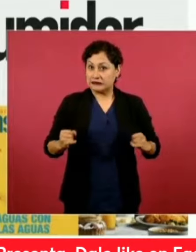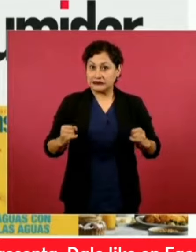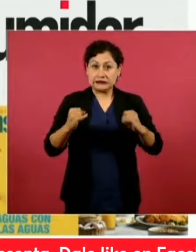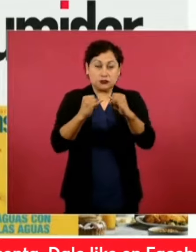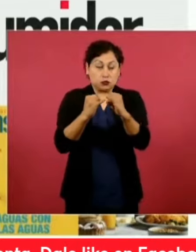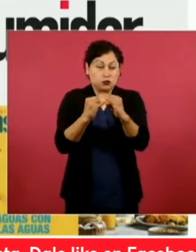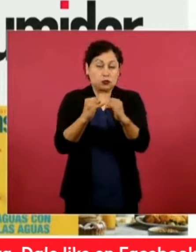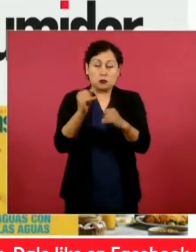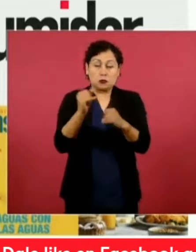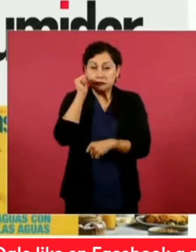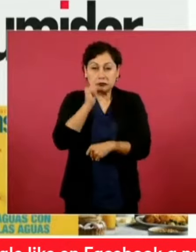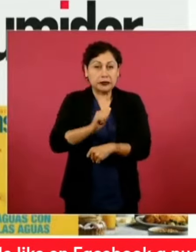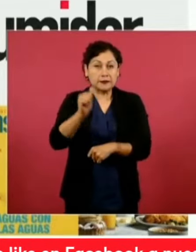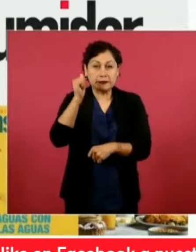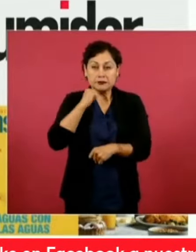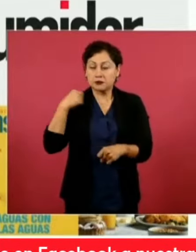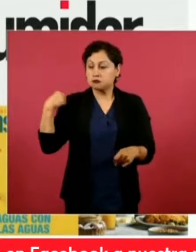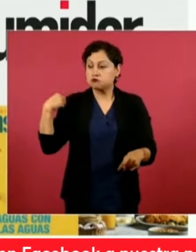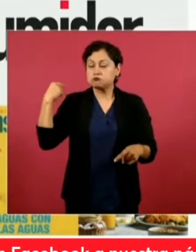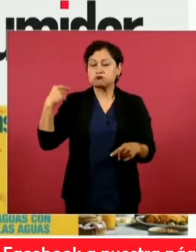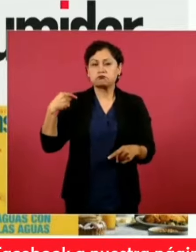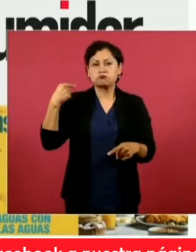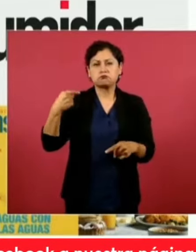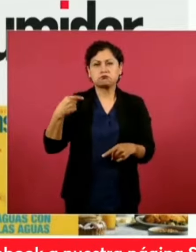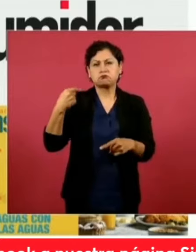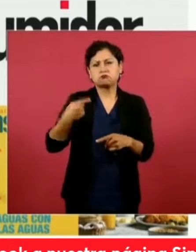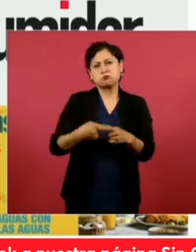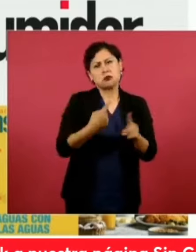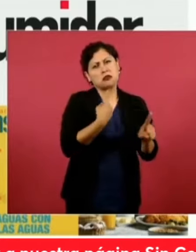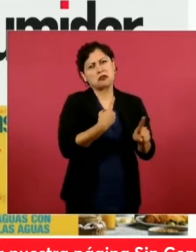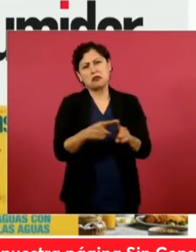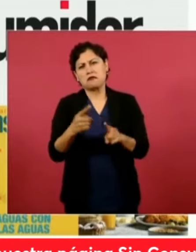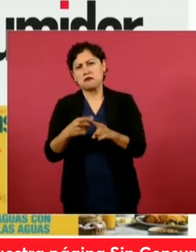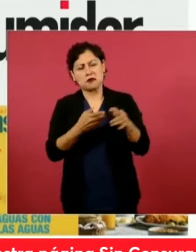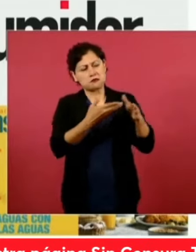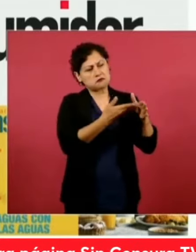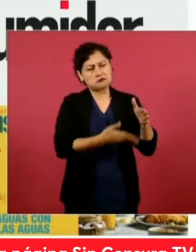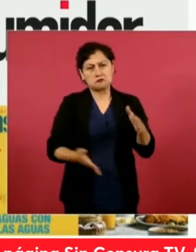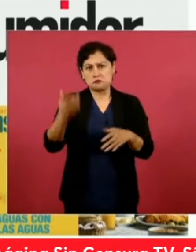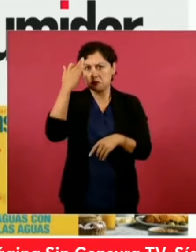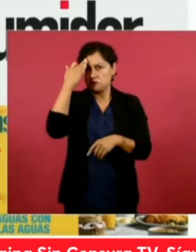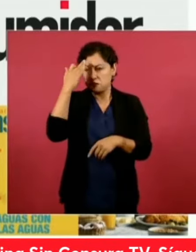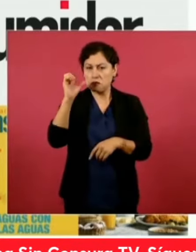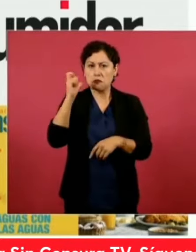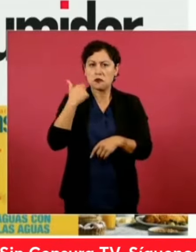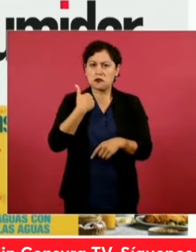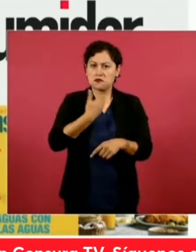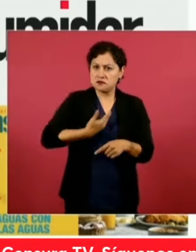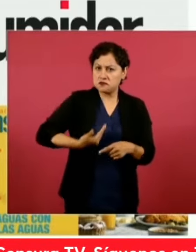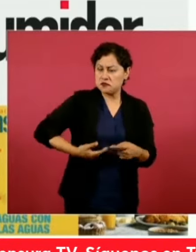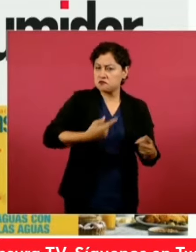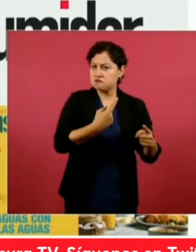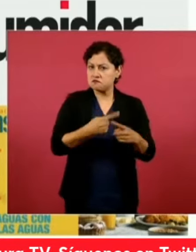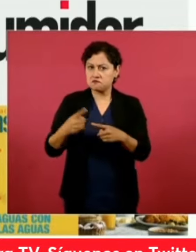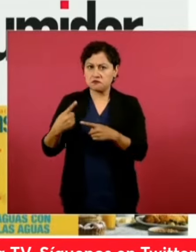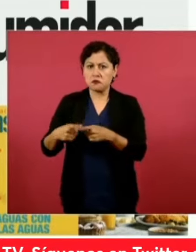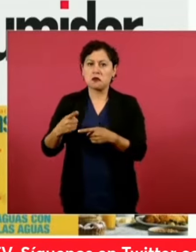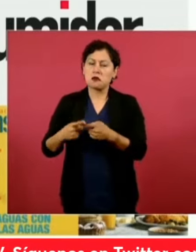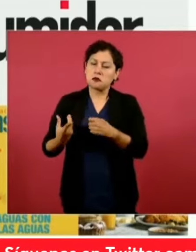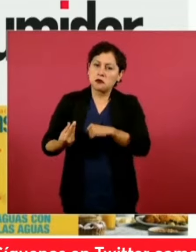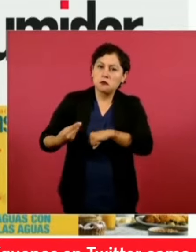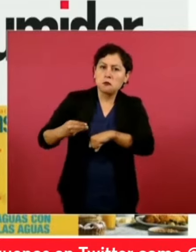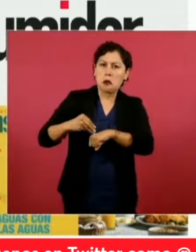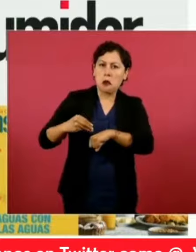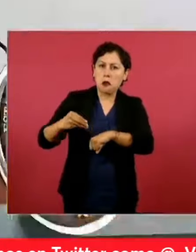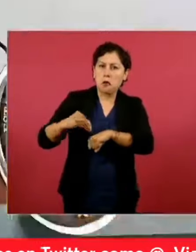que de manera constante en muchas administraciones se ha reforzado, ha mejorado, pero vale la pena comentar que en este